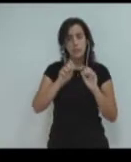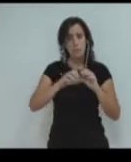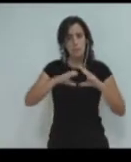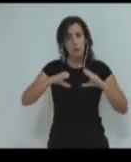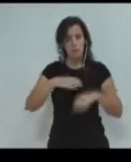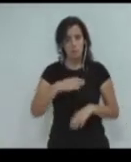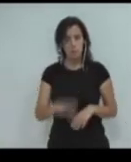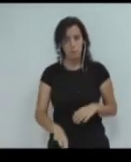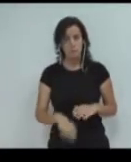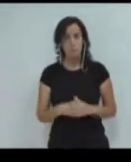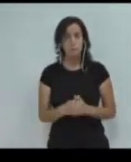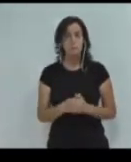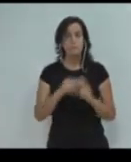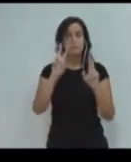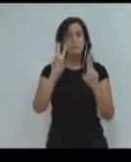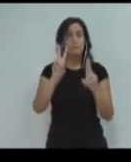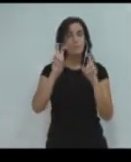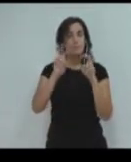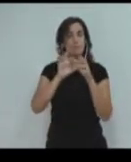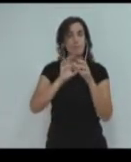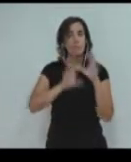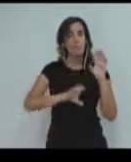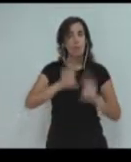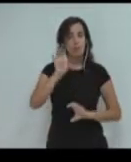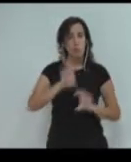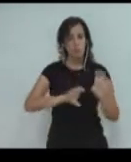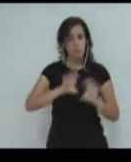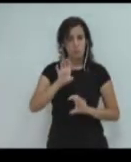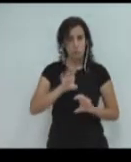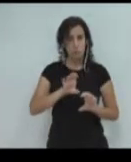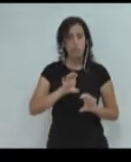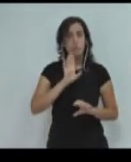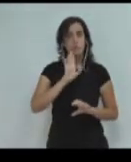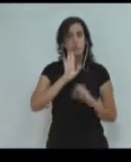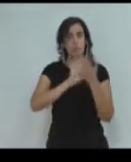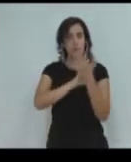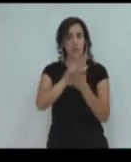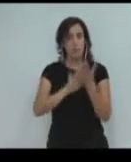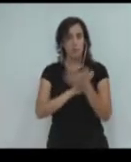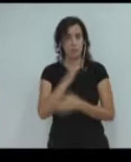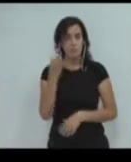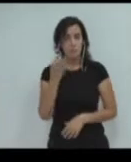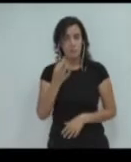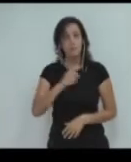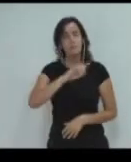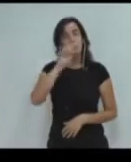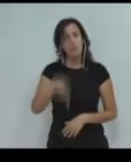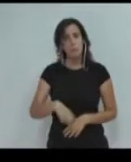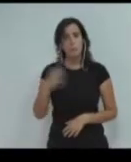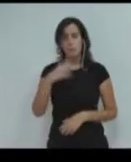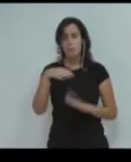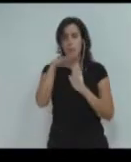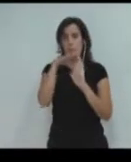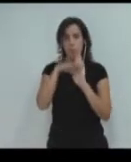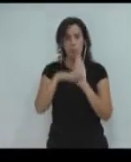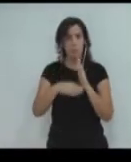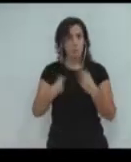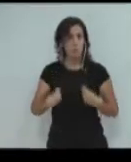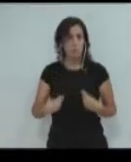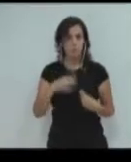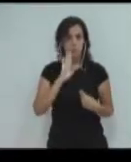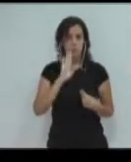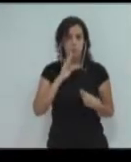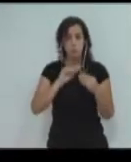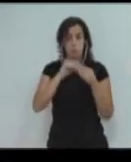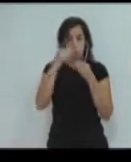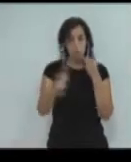letra. En cuanto al tema de maquetación, se comentaba que realmente también tienen que seguir las mismas pautas. Si tú un